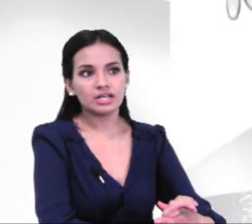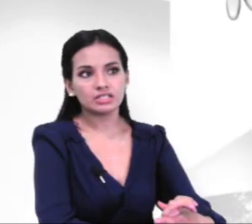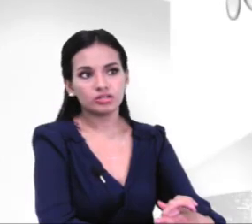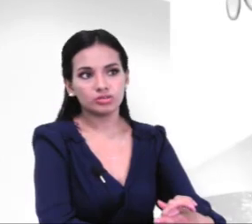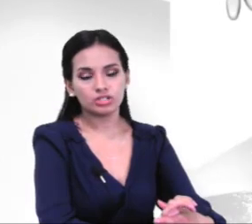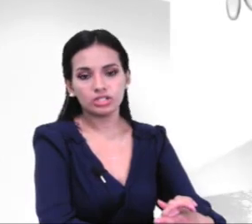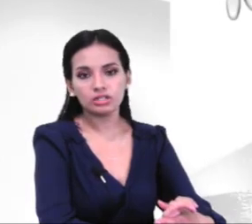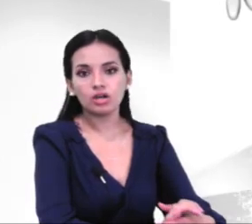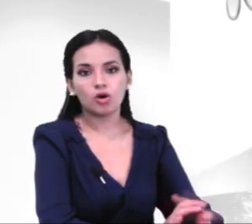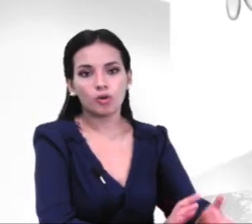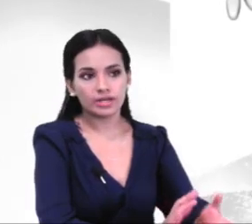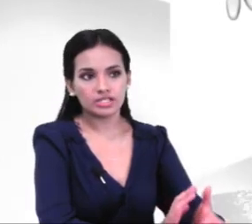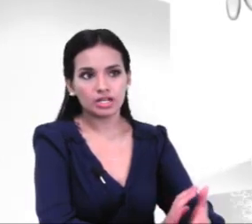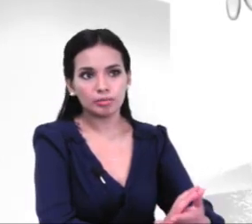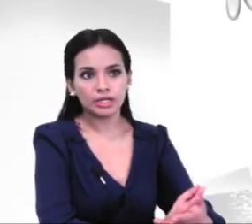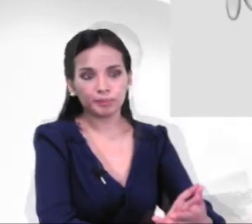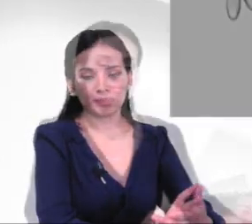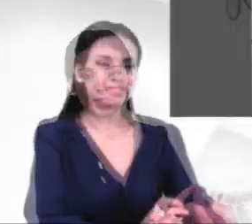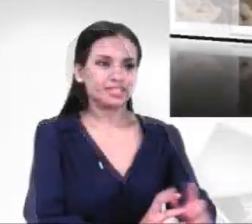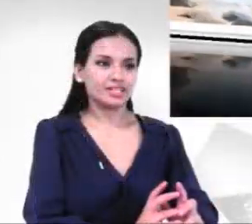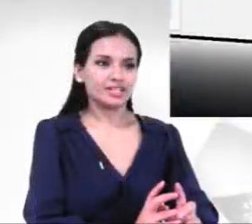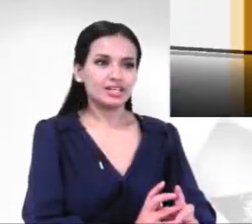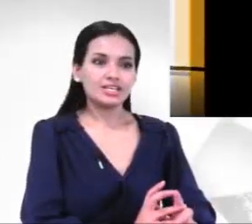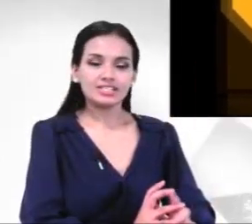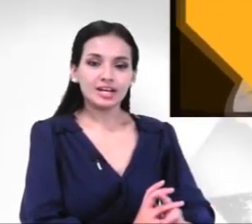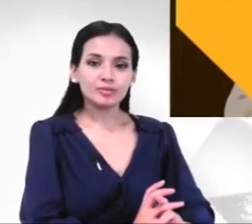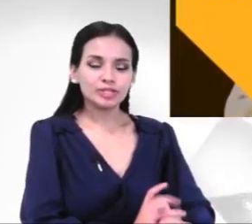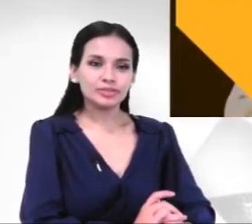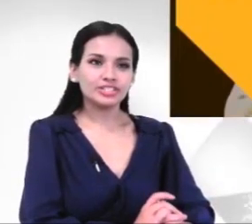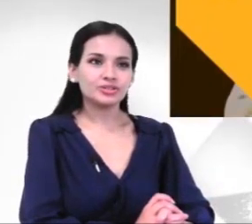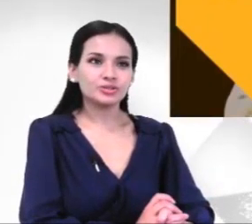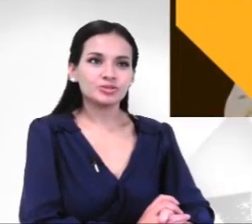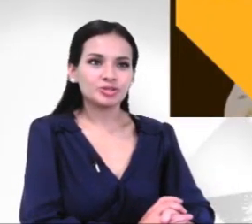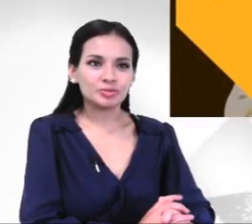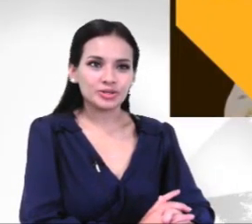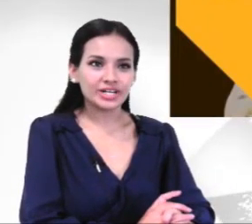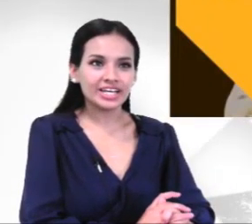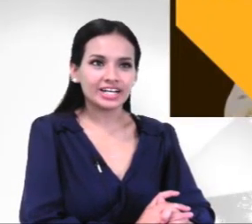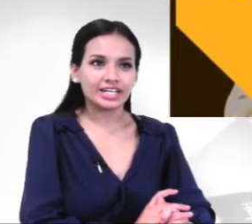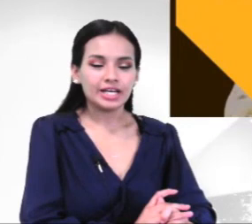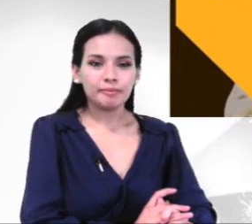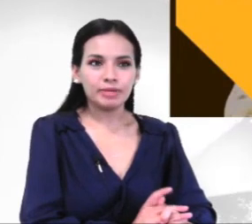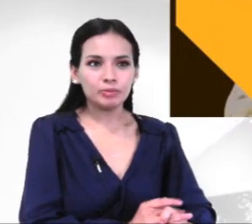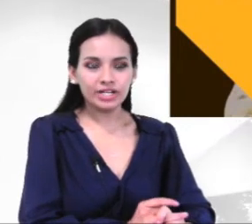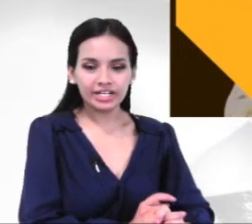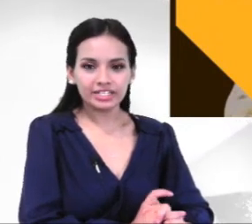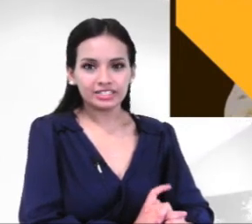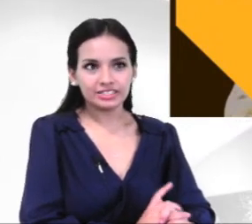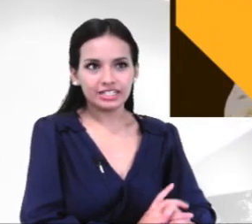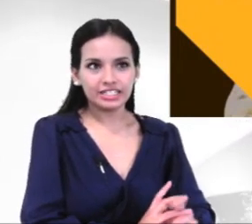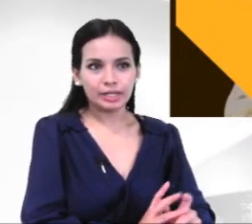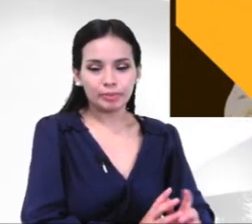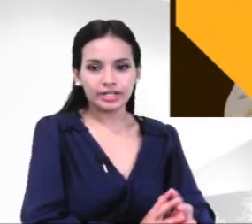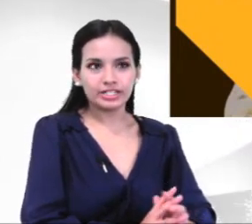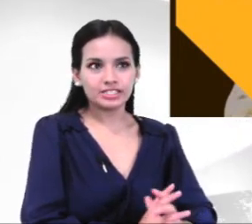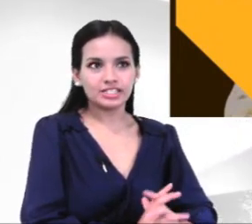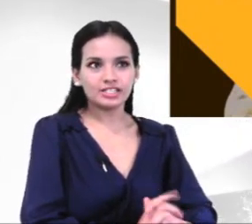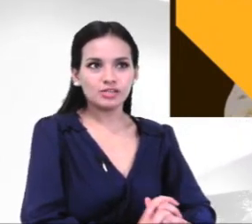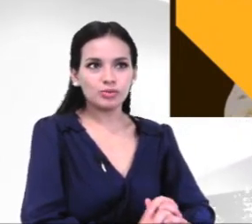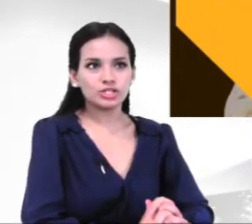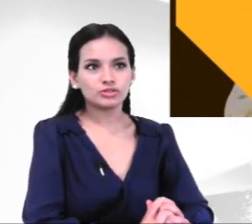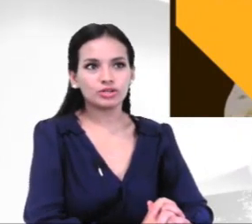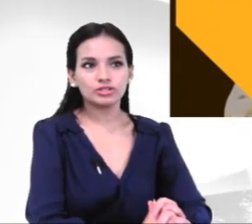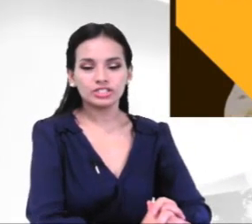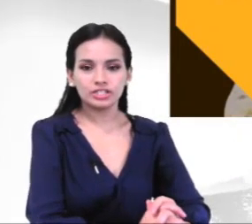avanza hacia el continente o hacia el mar sigamos aprendiendo con nuestro amigo que ya vemos las características de las playas